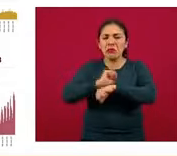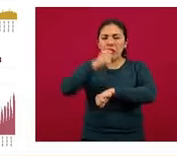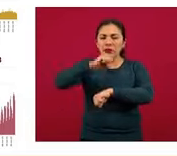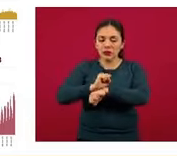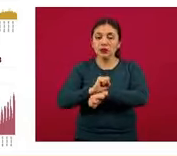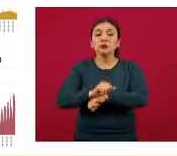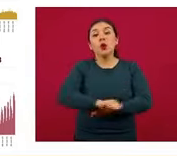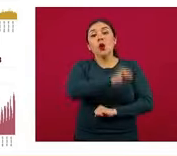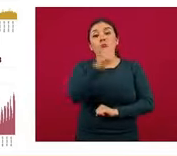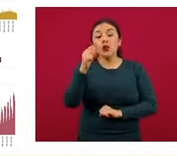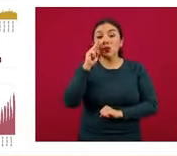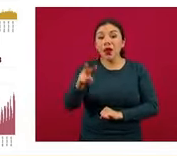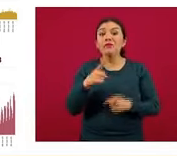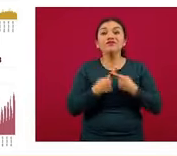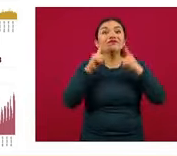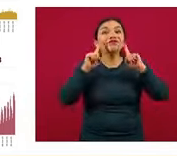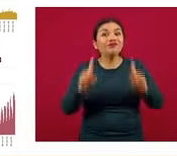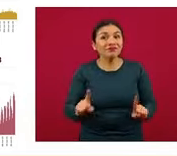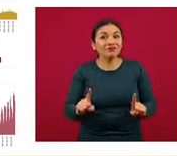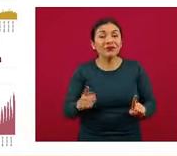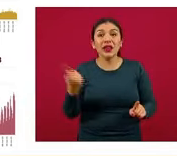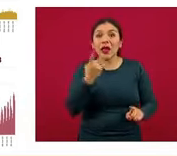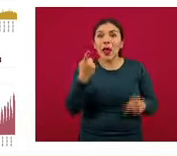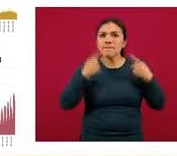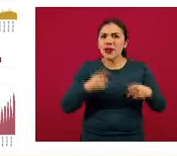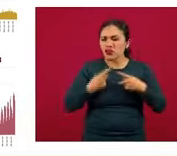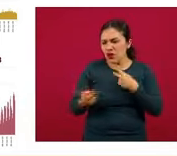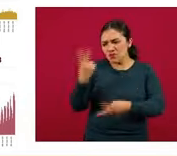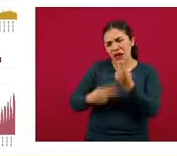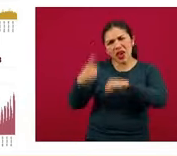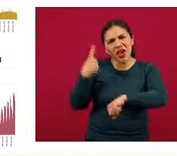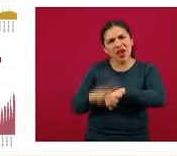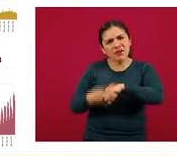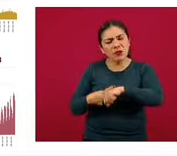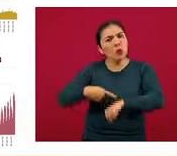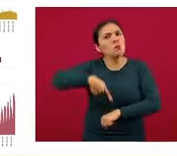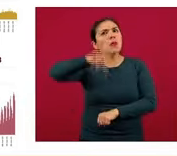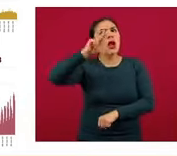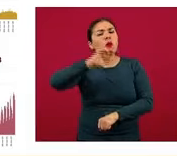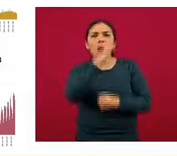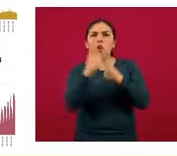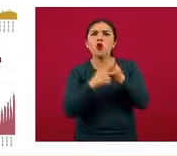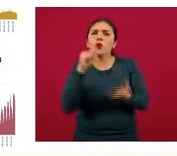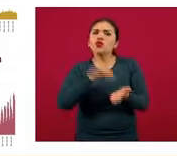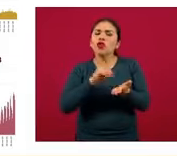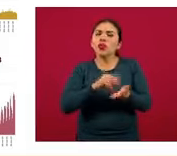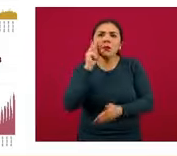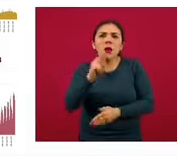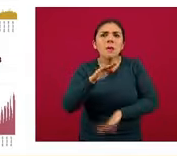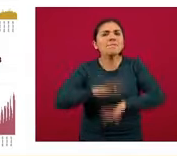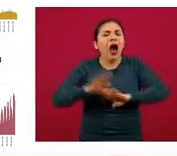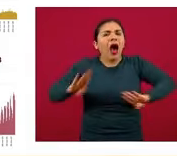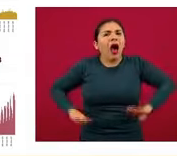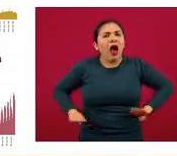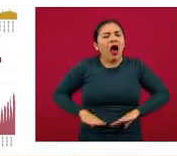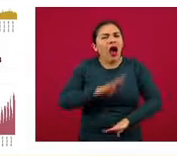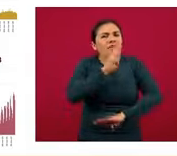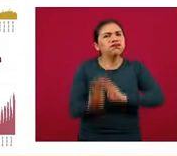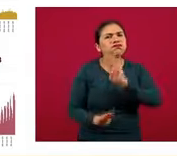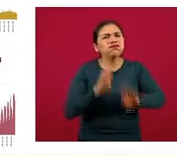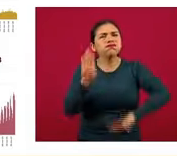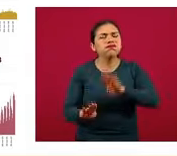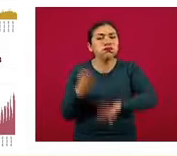semanas, y a diferencia de los casos, aquí sí vemos todavía a Europa con un comportamiento, con una